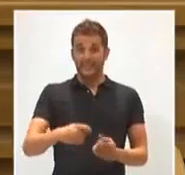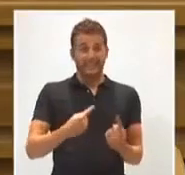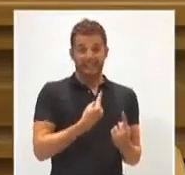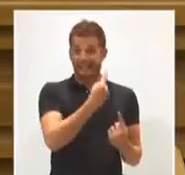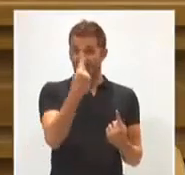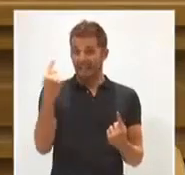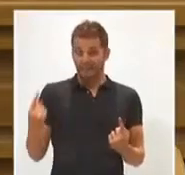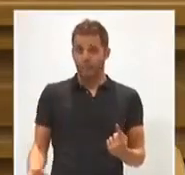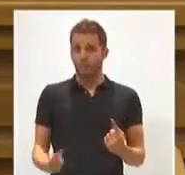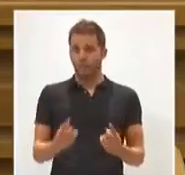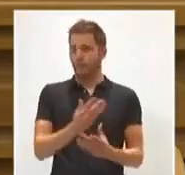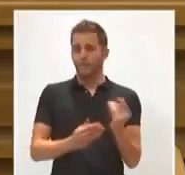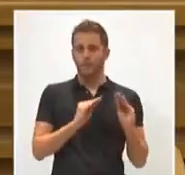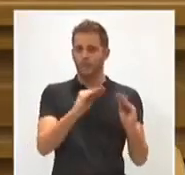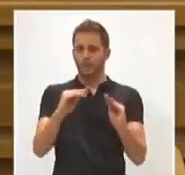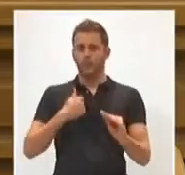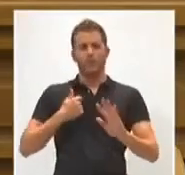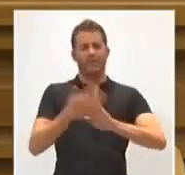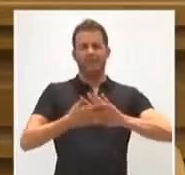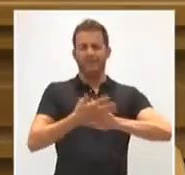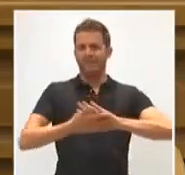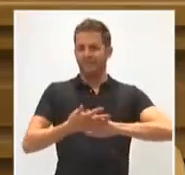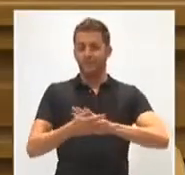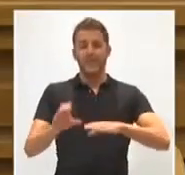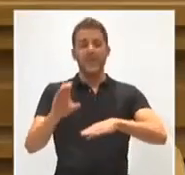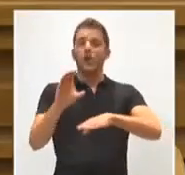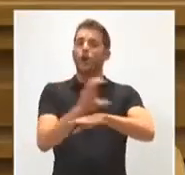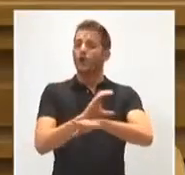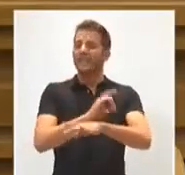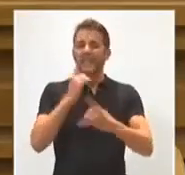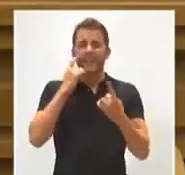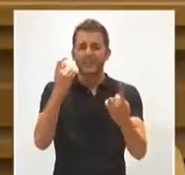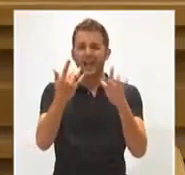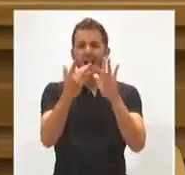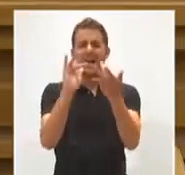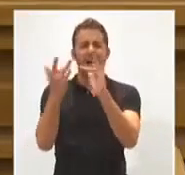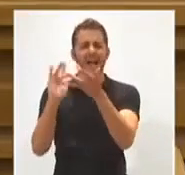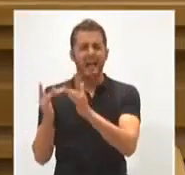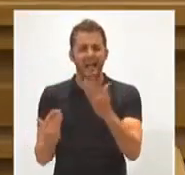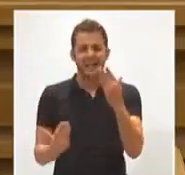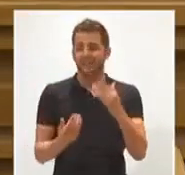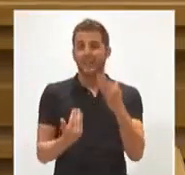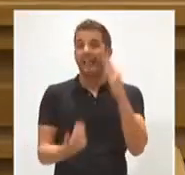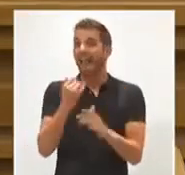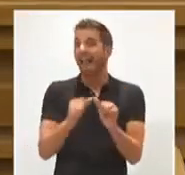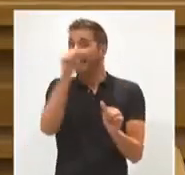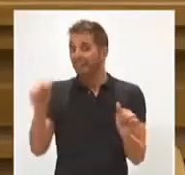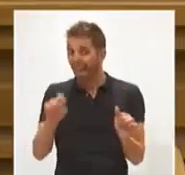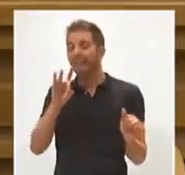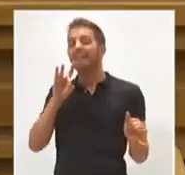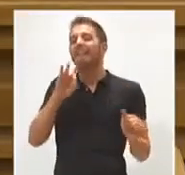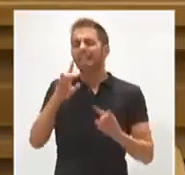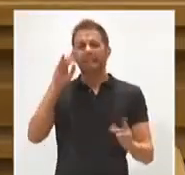todos los consejeros de sanyal está hablando permanentemente 15 veces al día seguramente todos hemos terminado